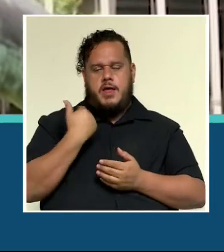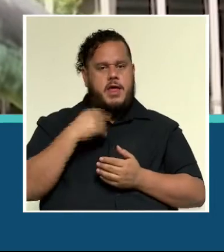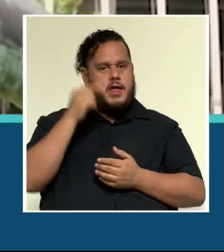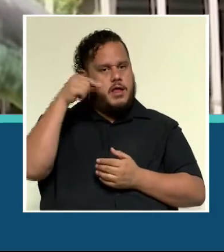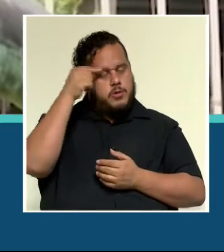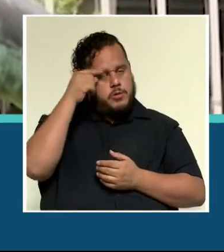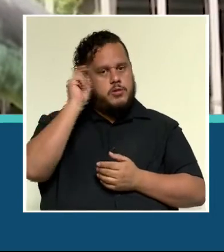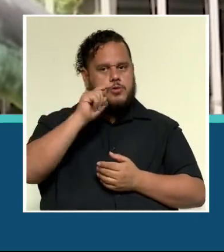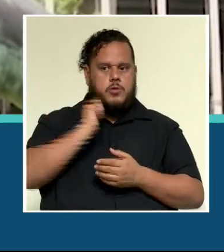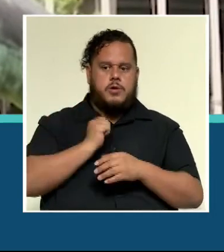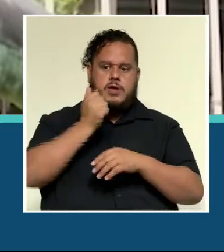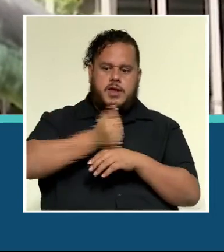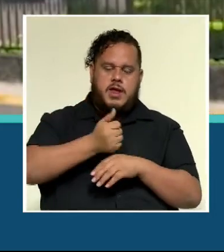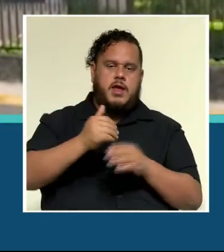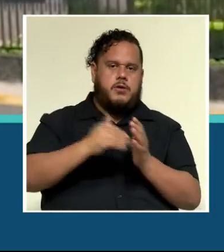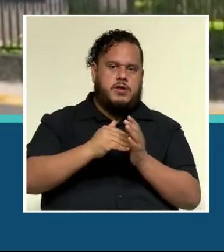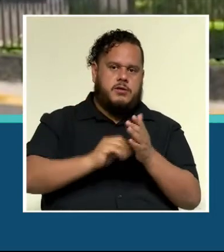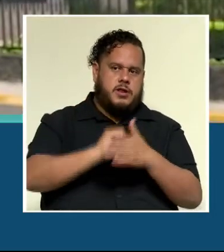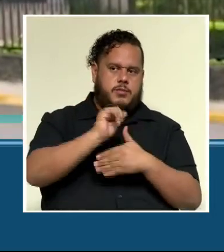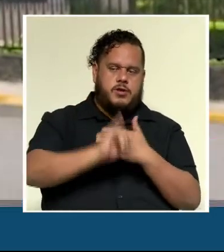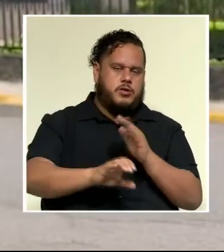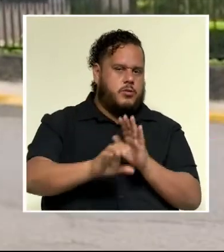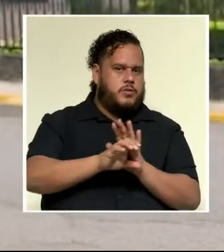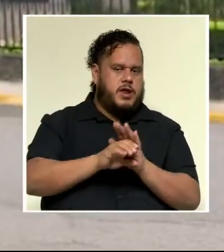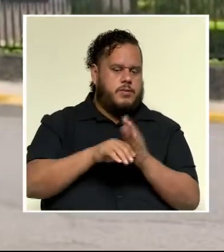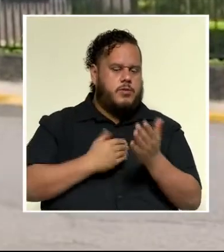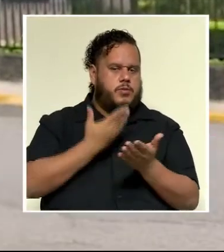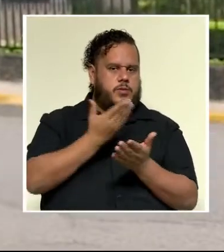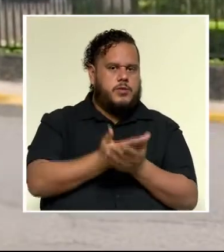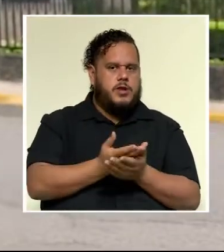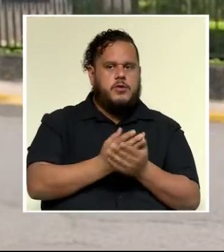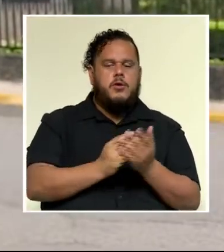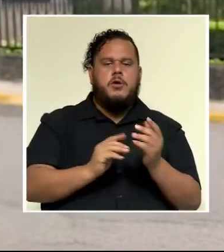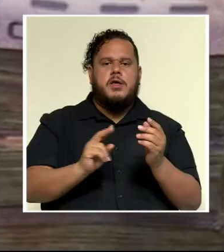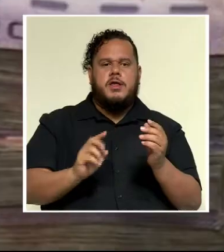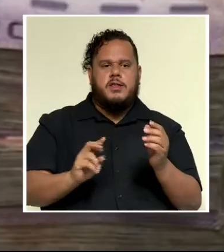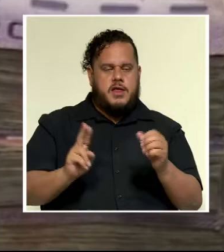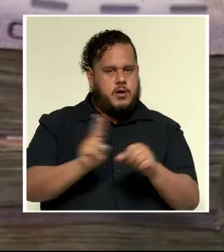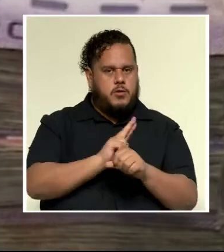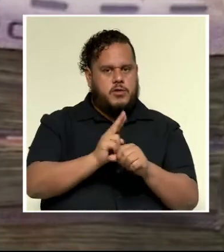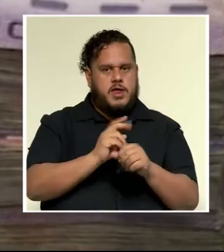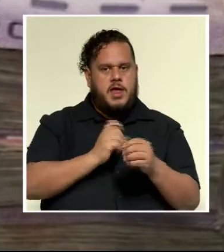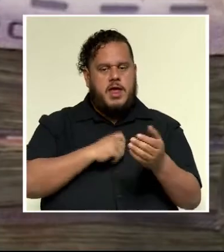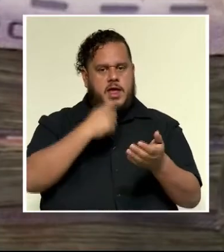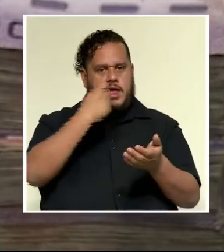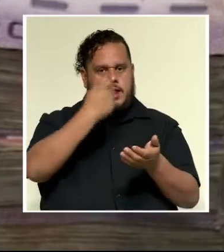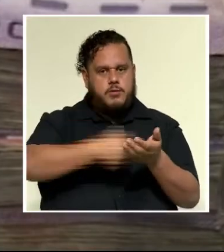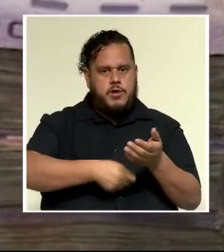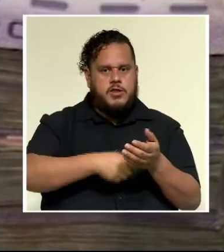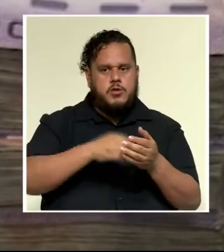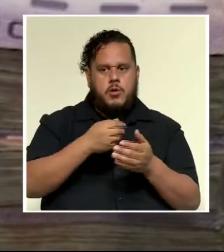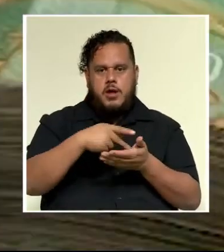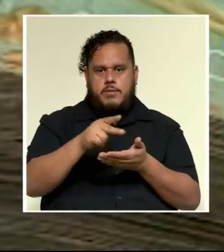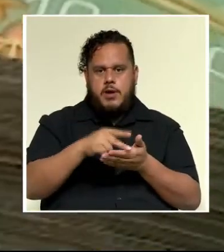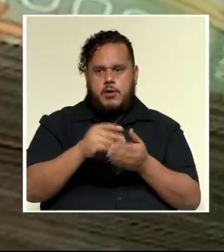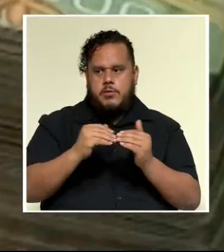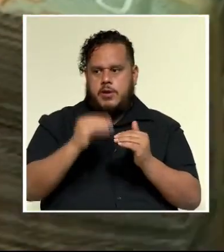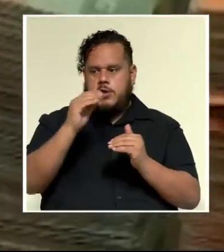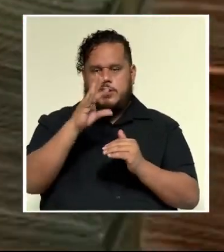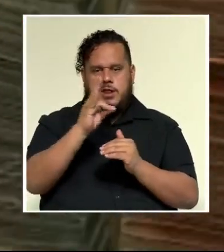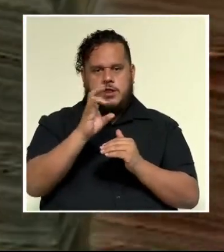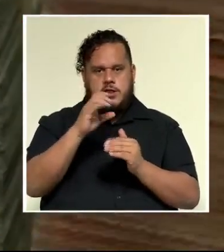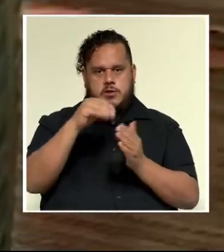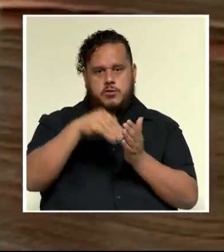que replantear el proyecto, por ejemplo, proponiendo que se aplique el impuesto a salarios mensuales mayores de 700,000